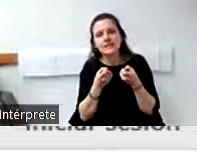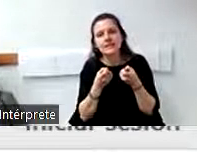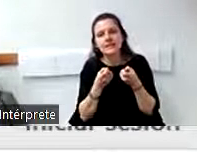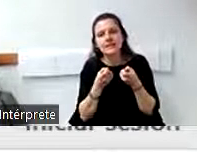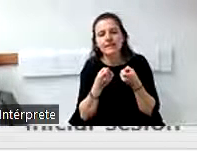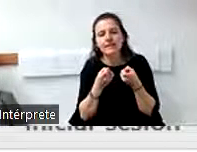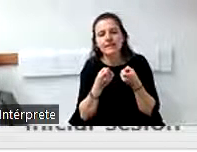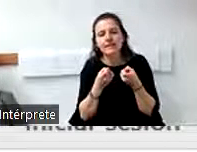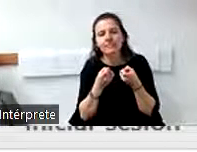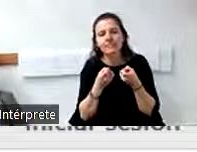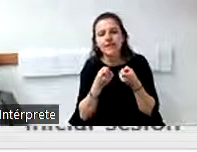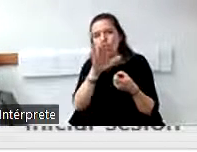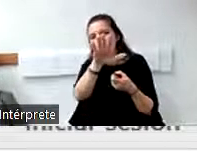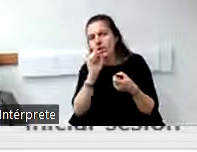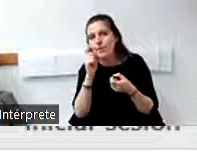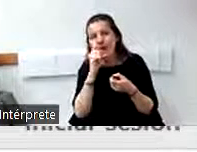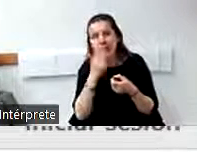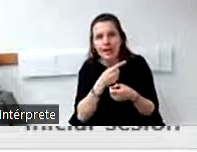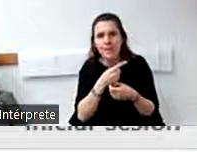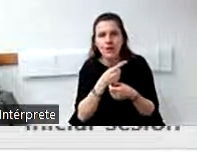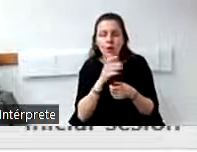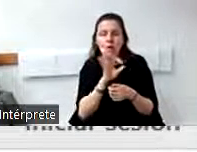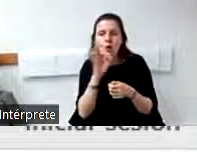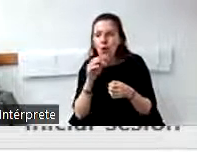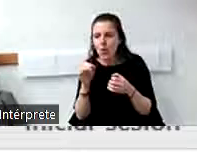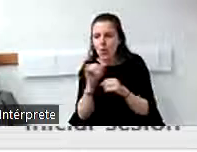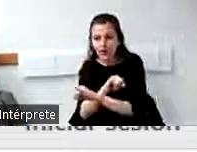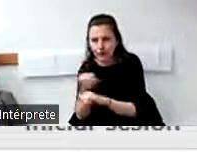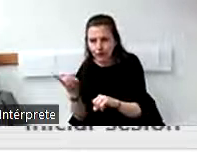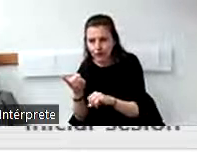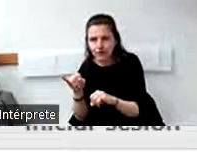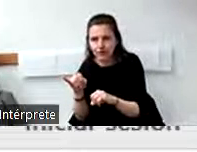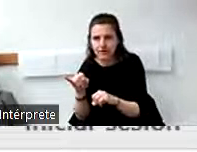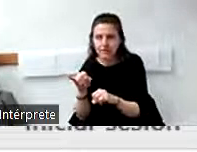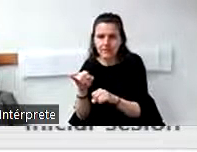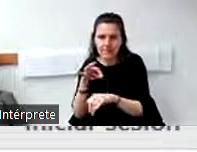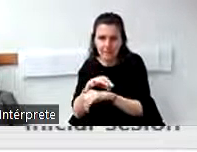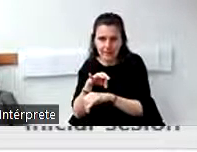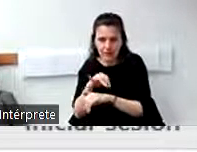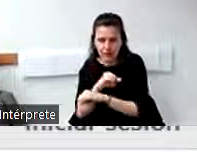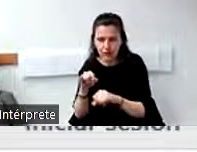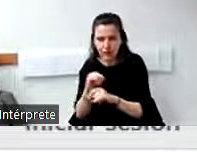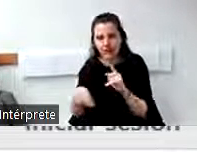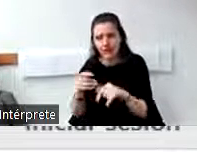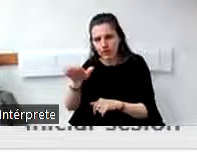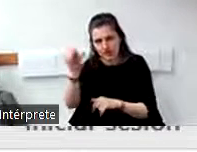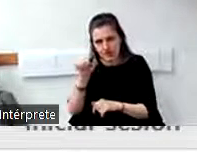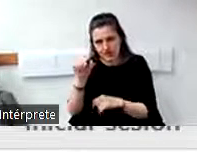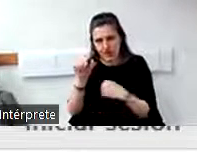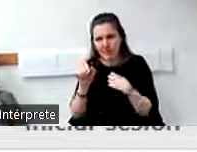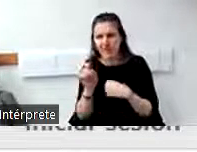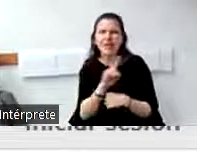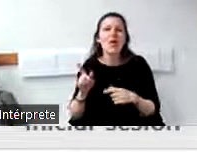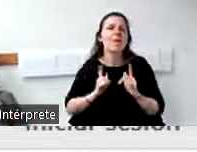o los últimos números en la agenda, y no solo en la agenda, sino también para los estudios. Si